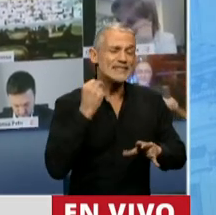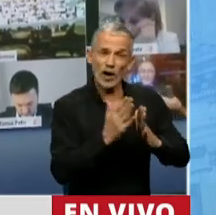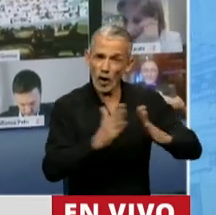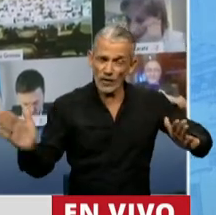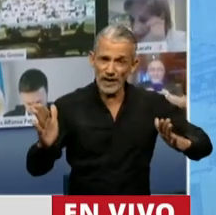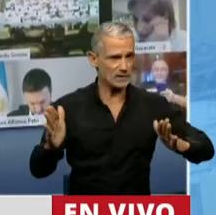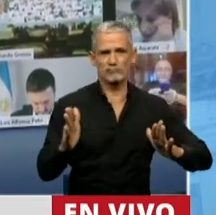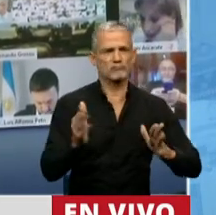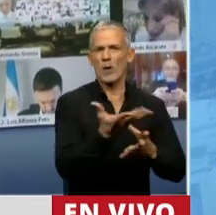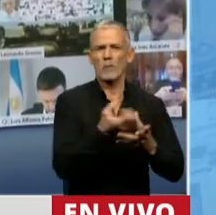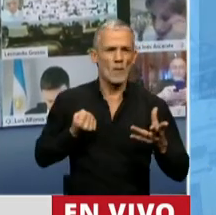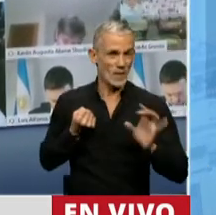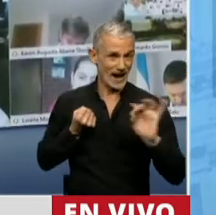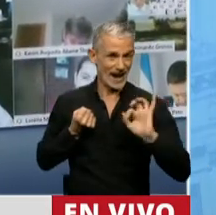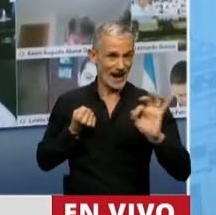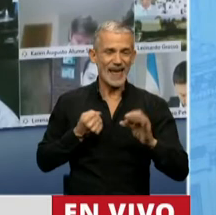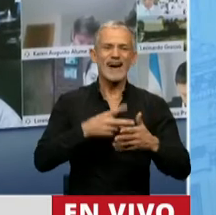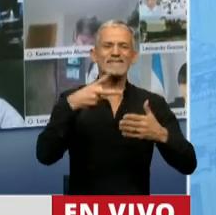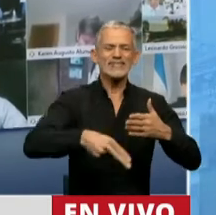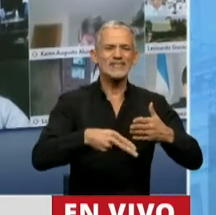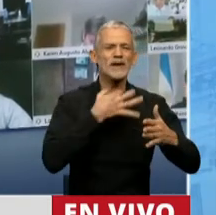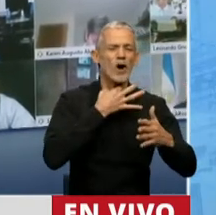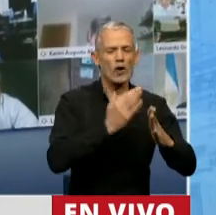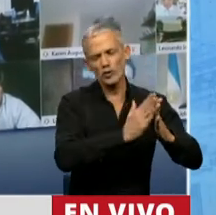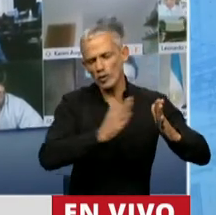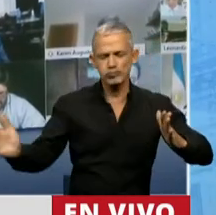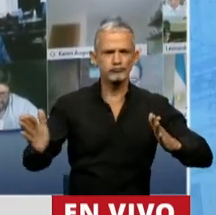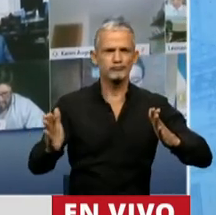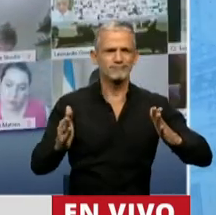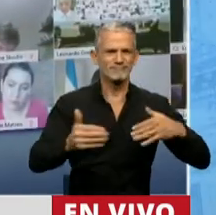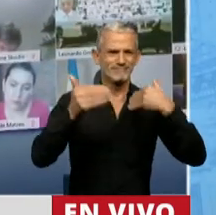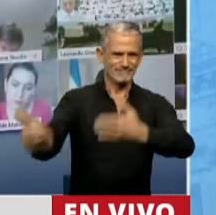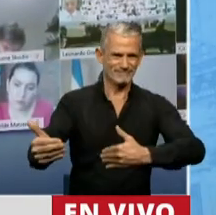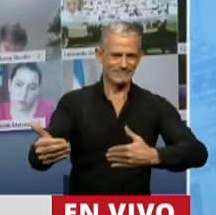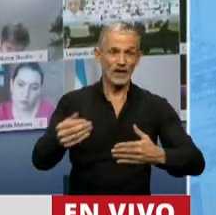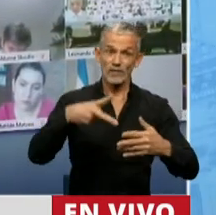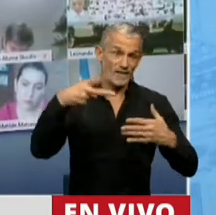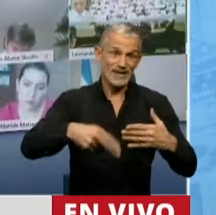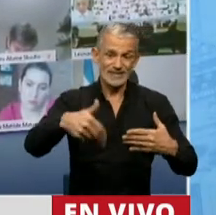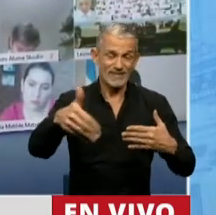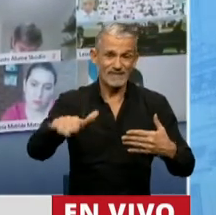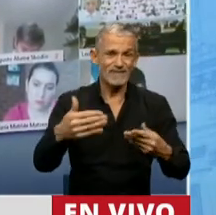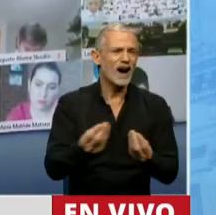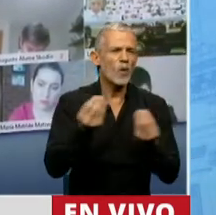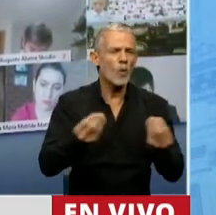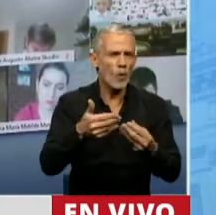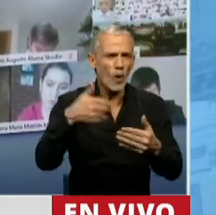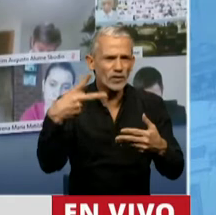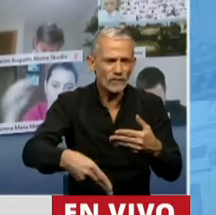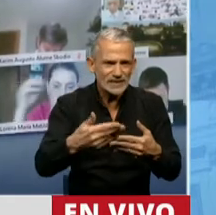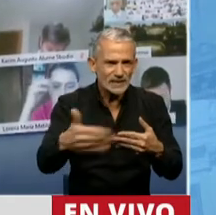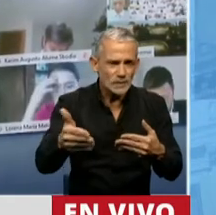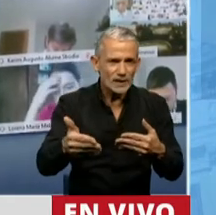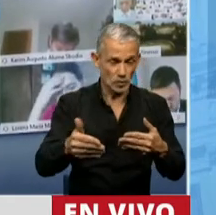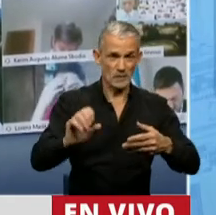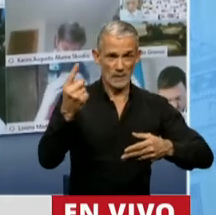días el plazo del vencimiento. 45 días, plazo que está venciendo aproximadamente